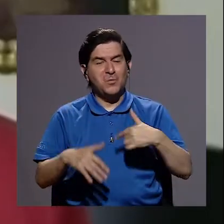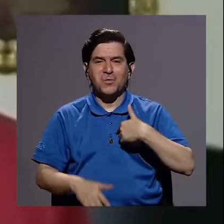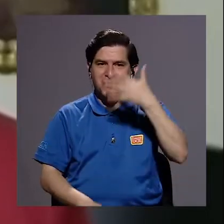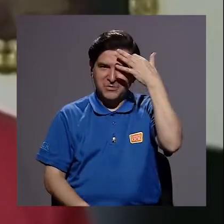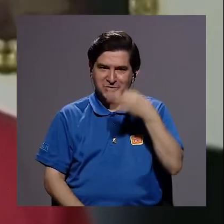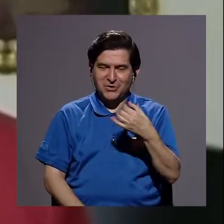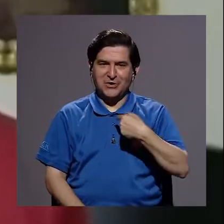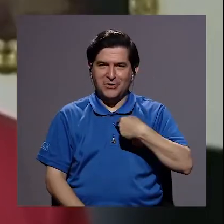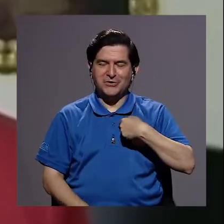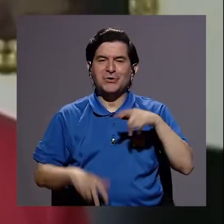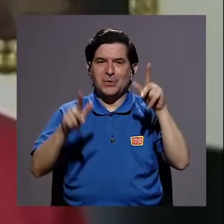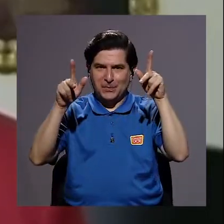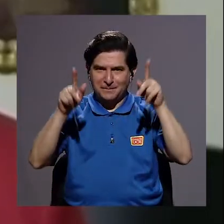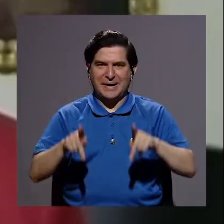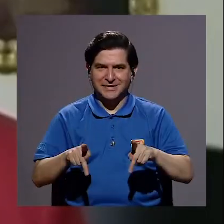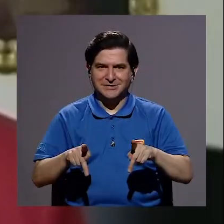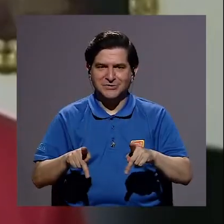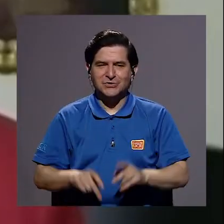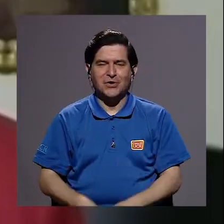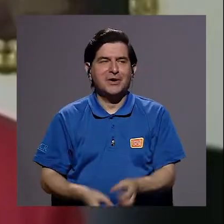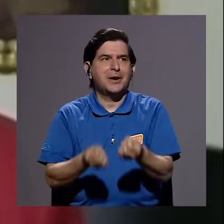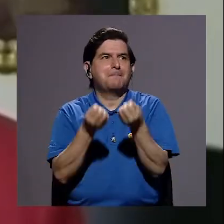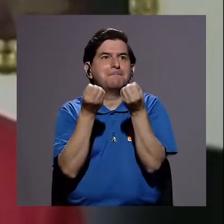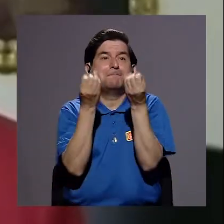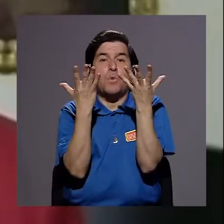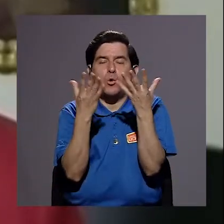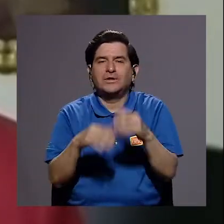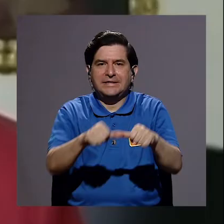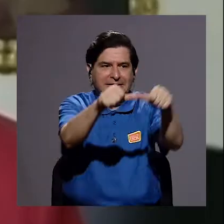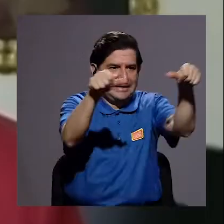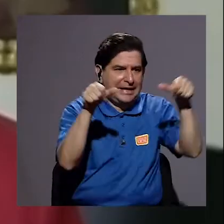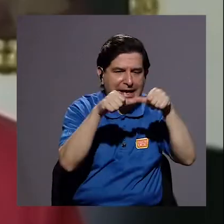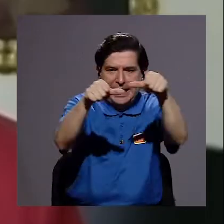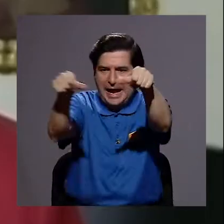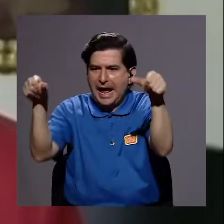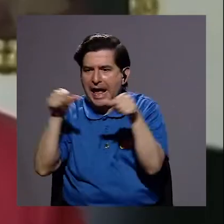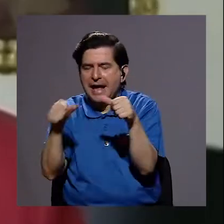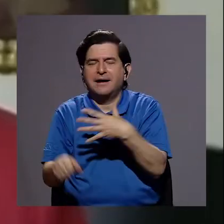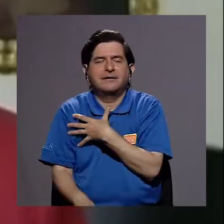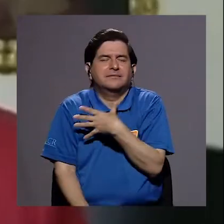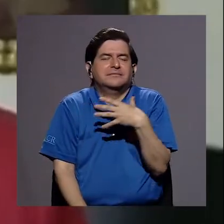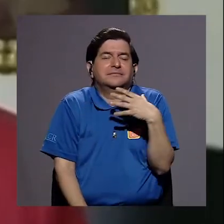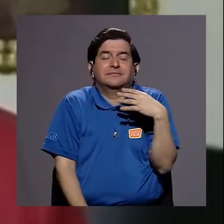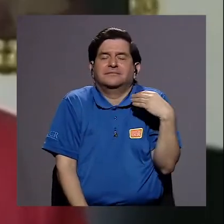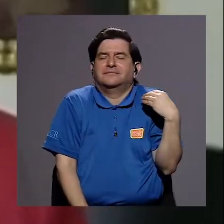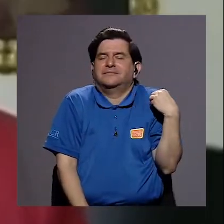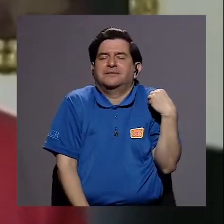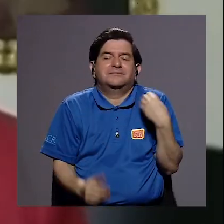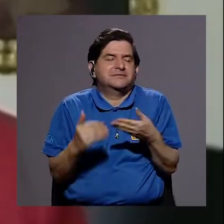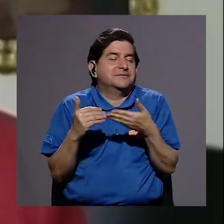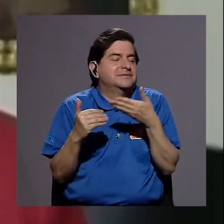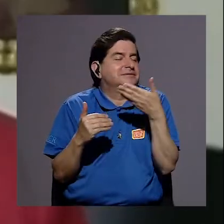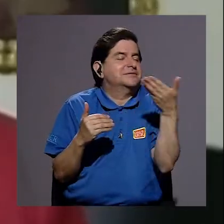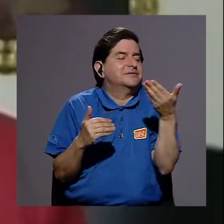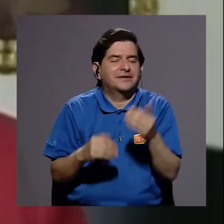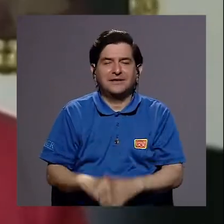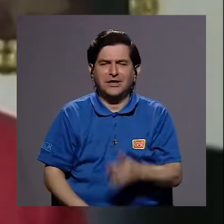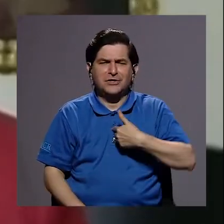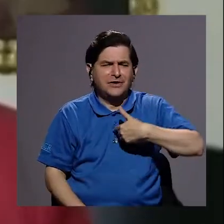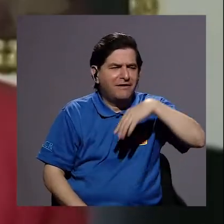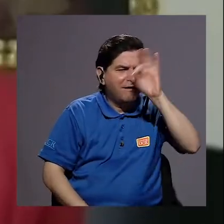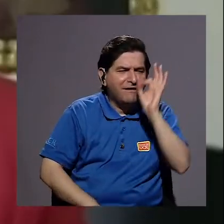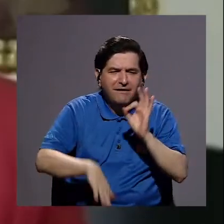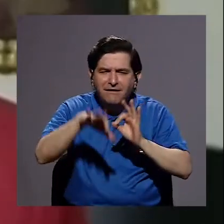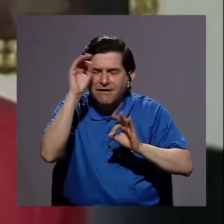Pues yo creo que soy una persona multifacética. Me encantan las cosas, me